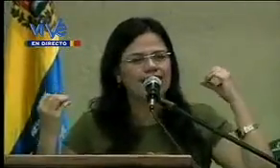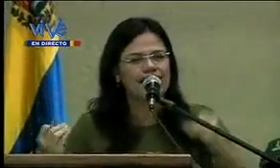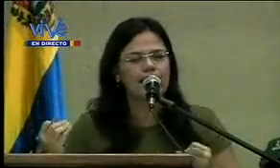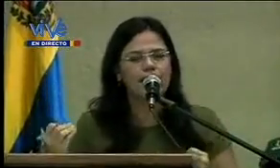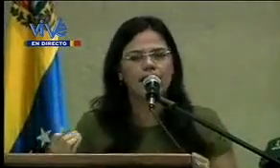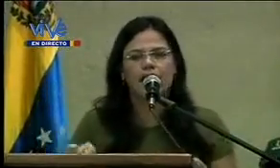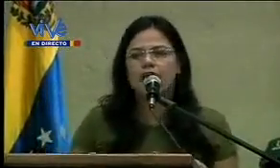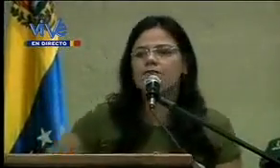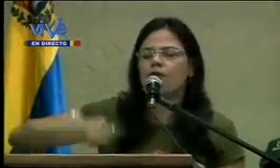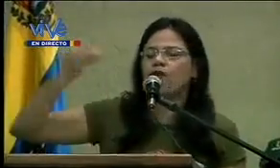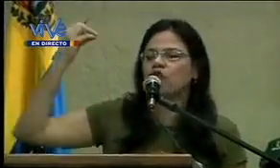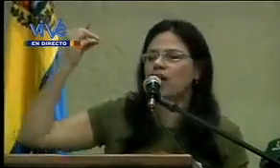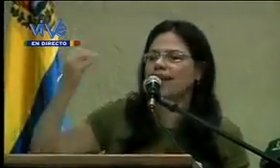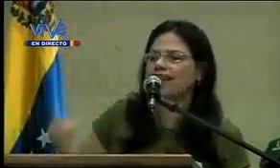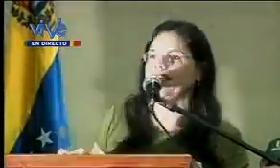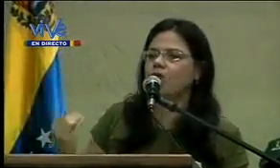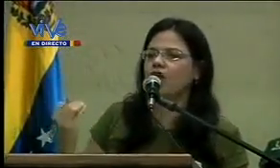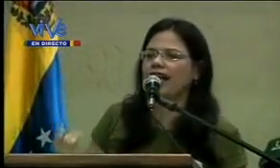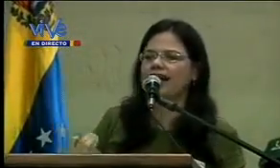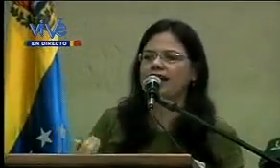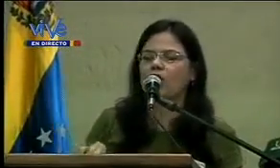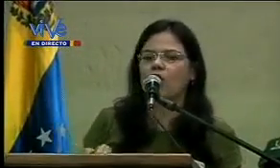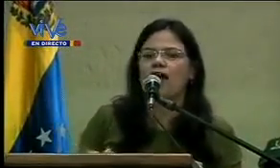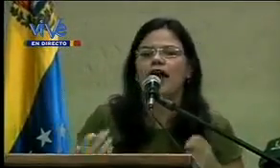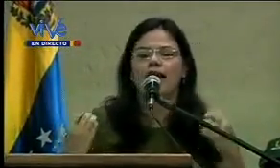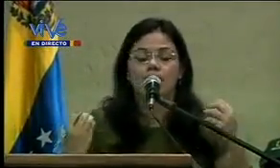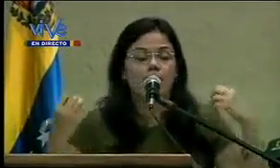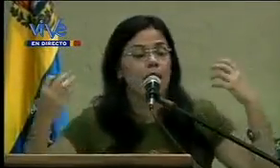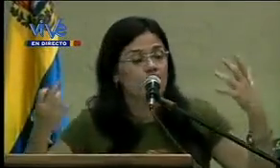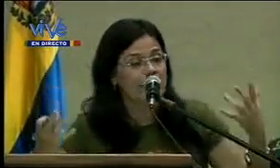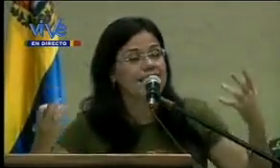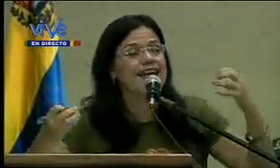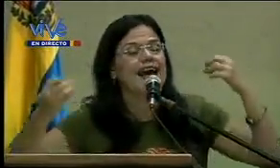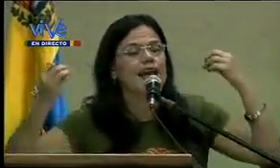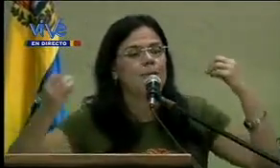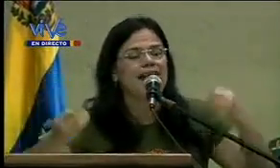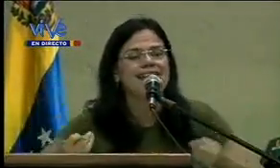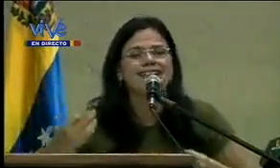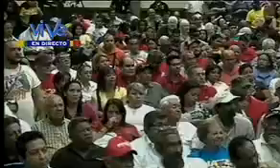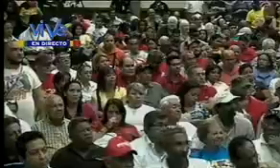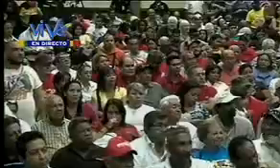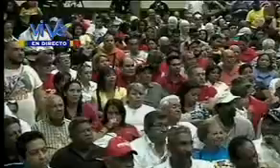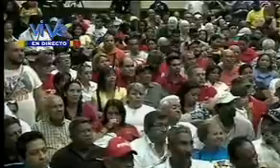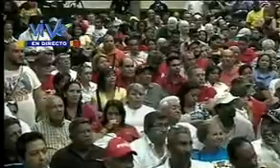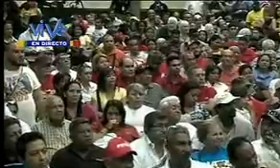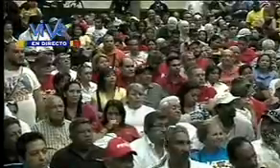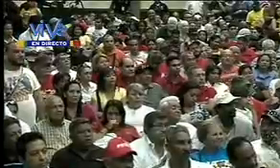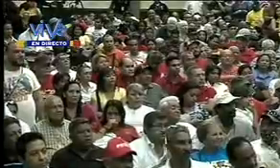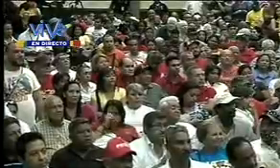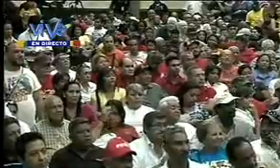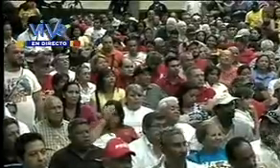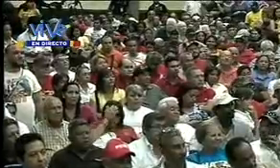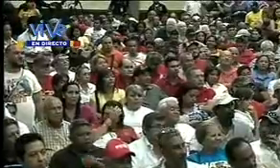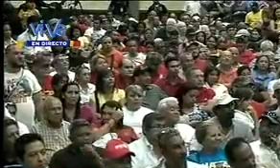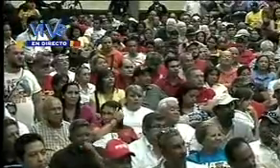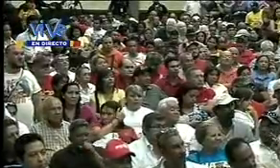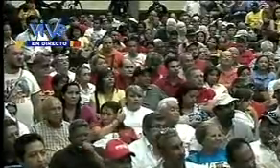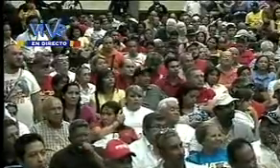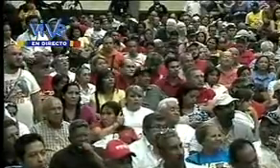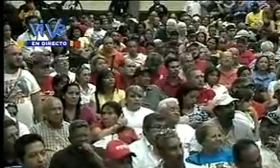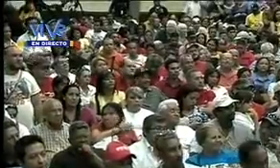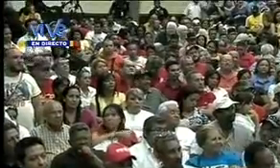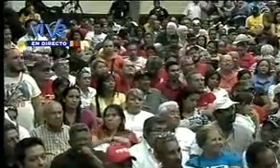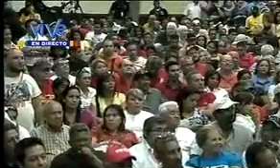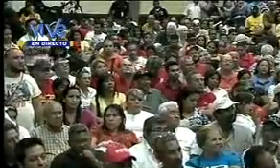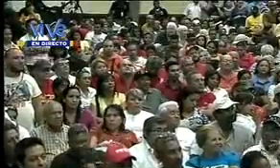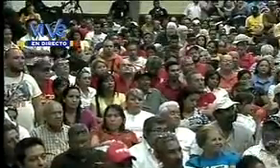colectiva y profundamente democrático democrática el país que queremos la patria bonita la